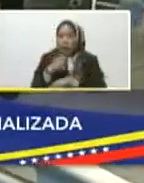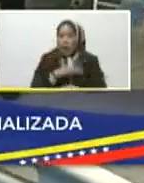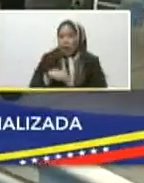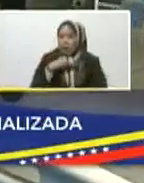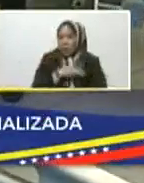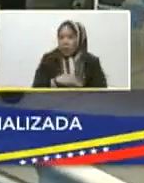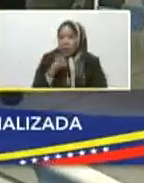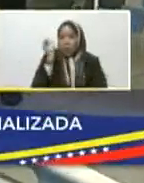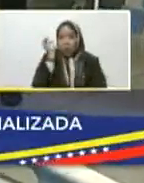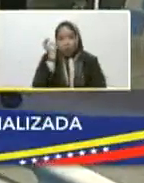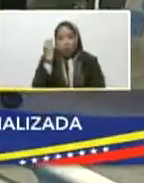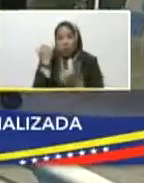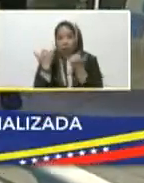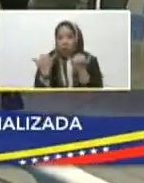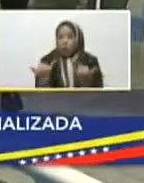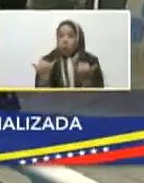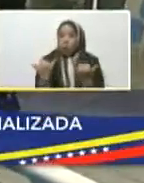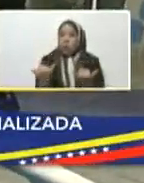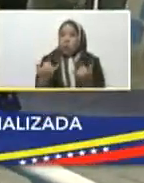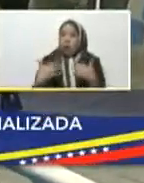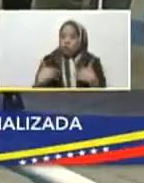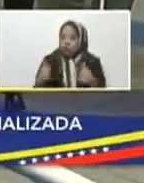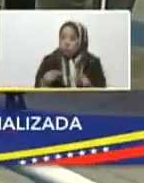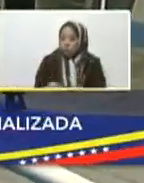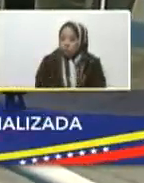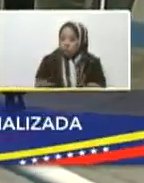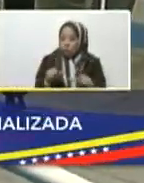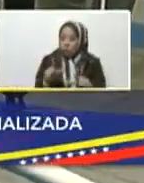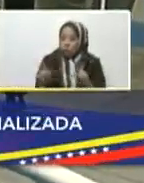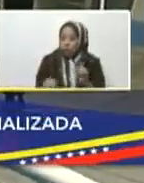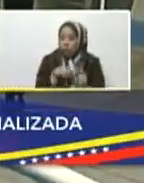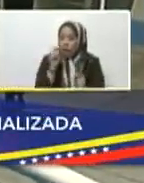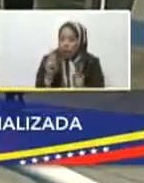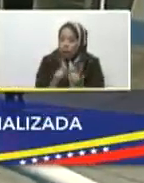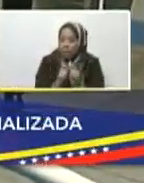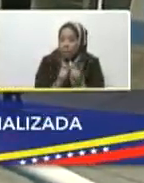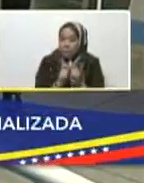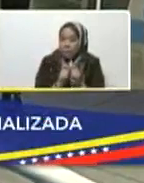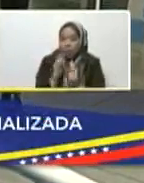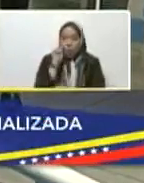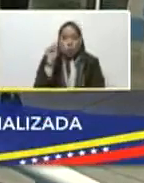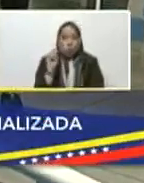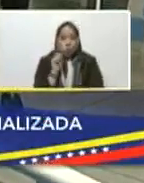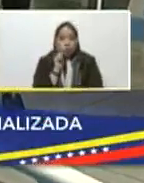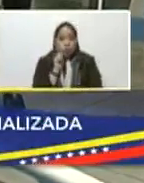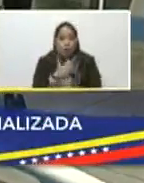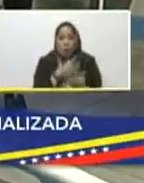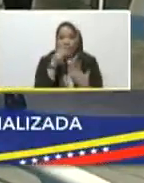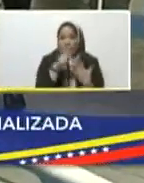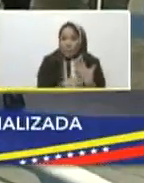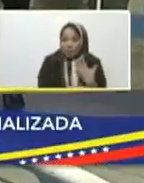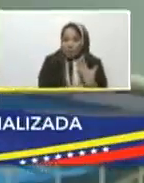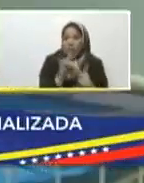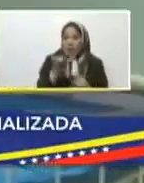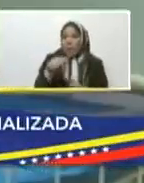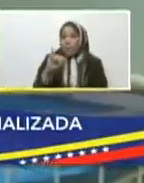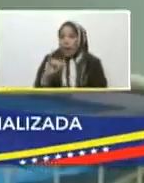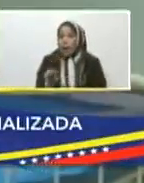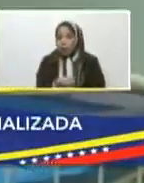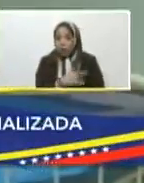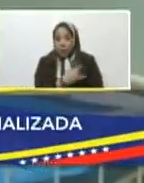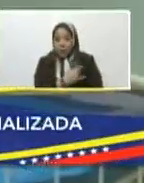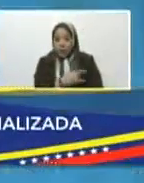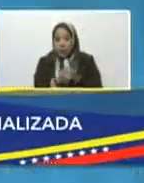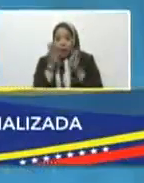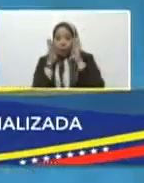para la Mujer, ahora tiene una sala, un equipo especializado del plan parto humanizado. La Universidad Francisco de Miranda